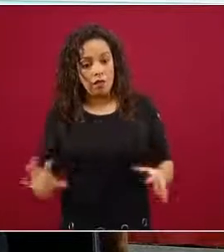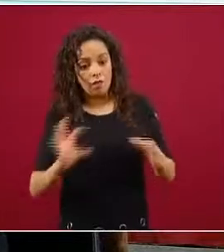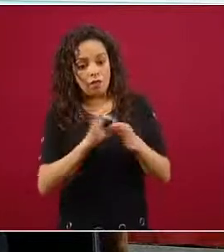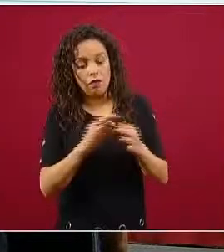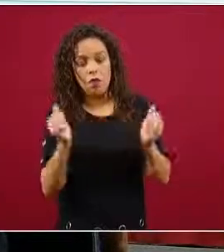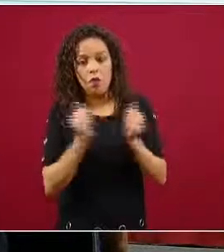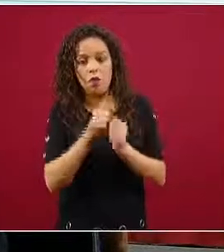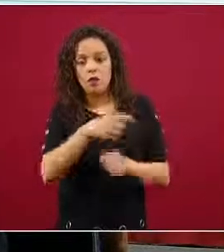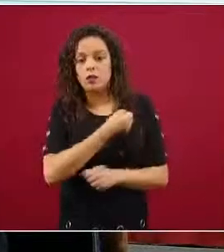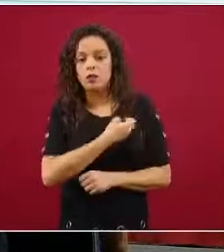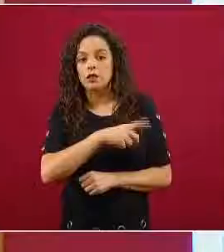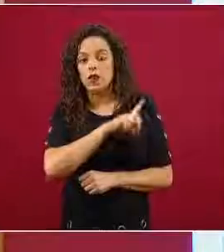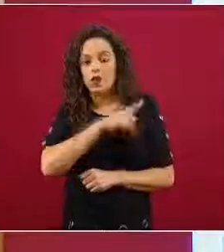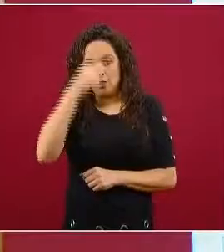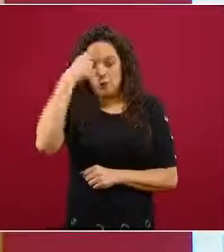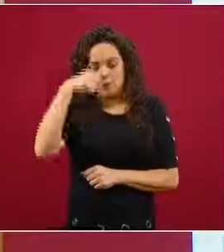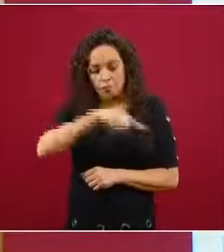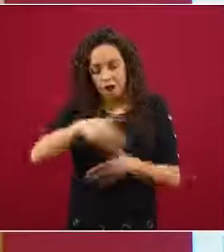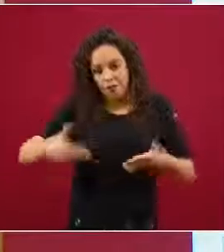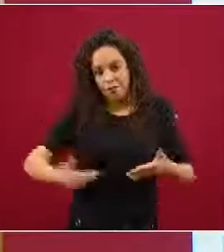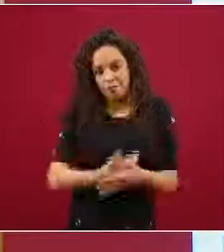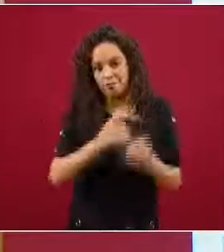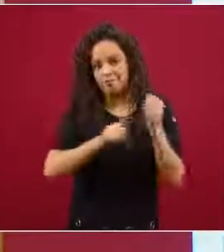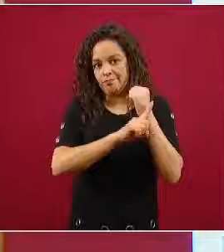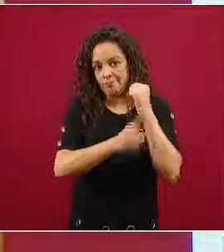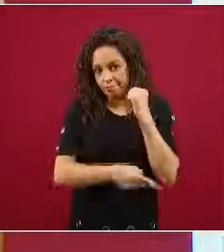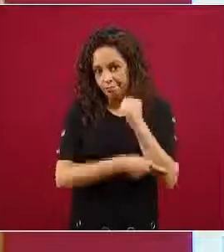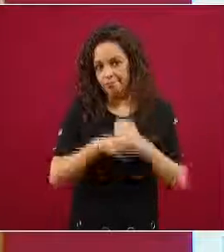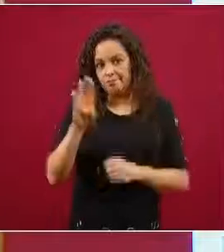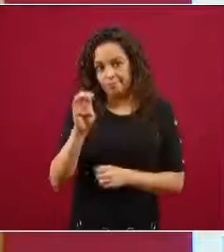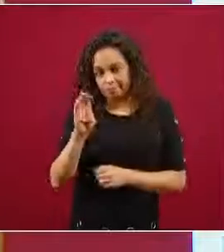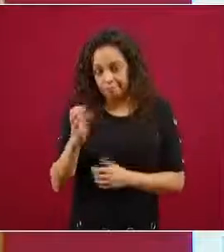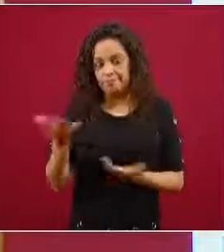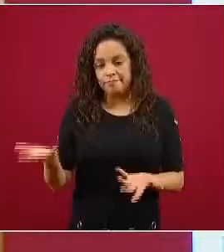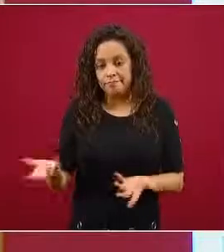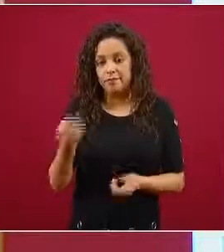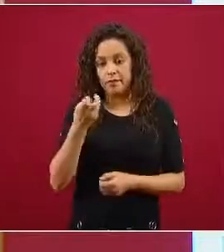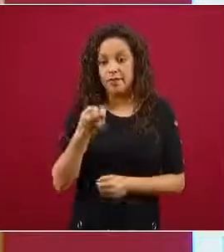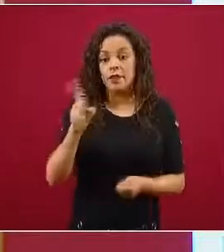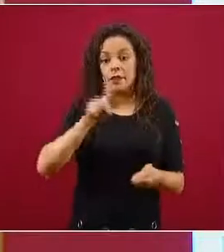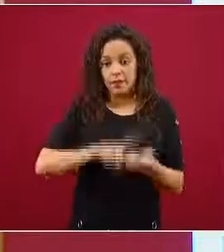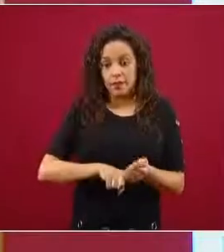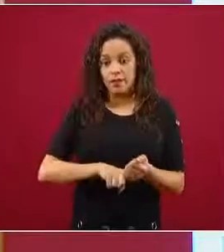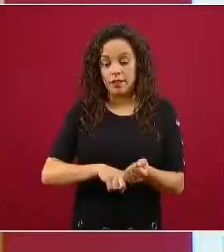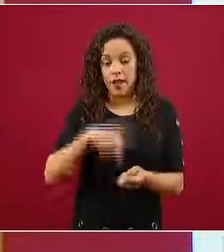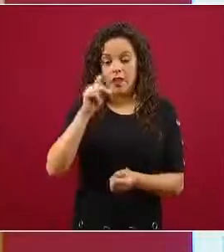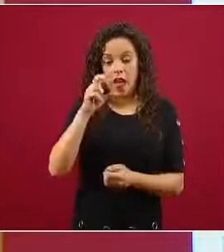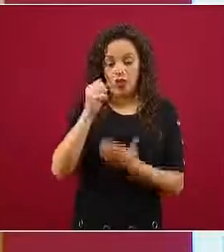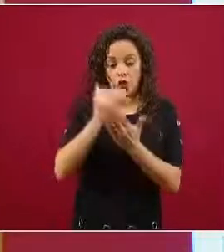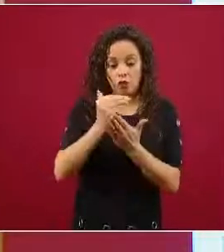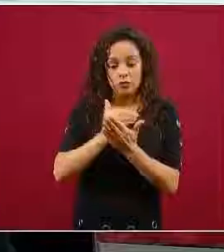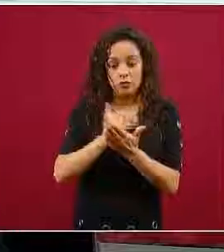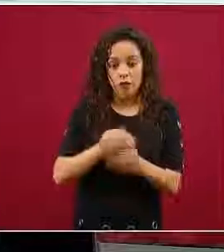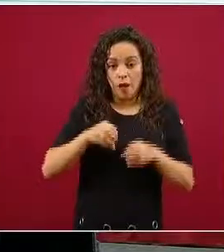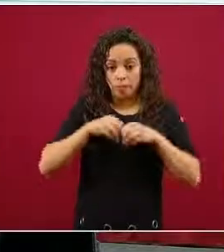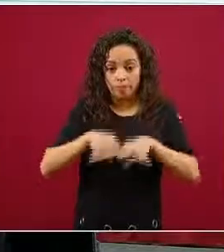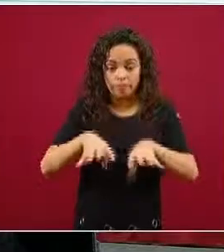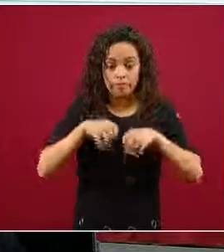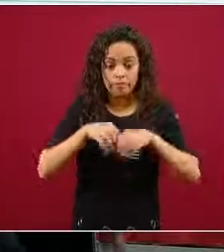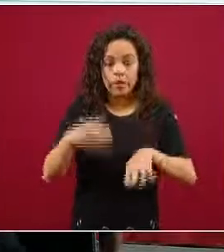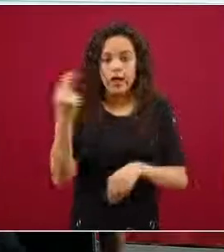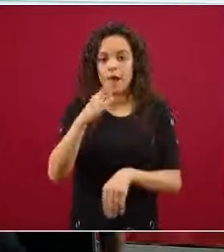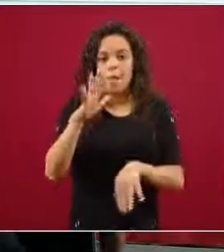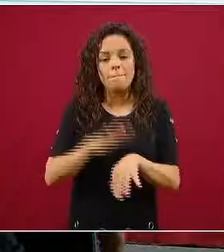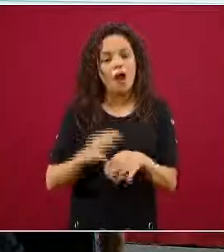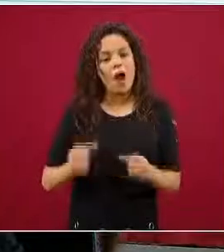días. Hacemos un análisis muy cuidadoso de la solidez de cada uno de los datos que se publican para entonces poder